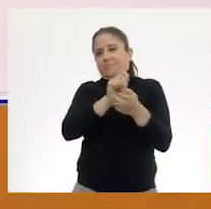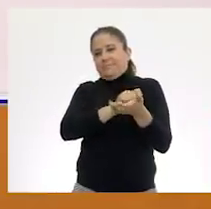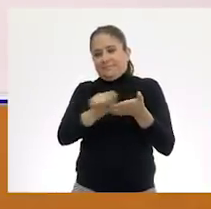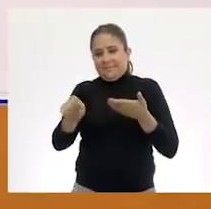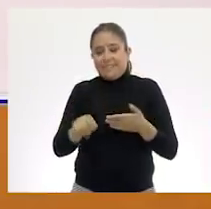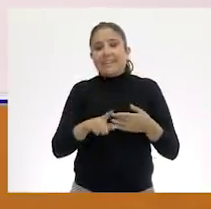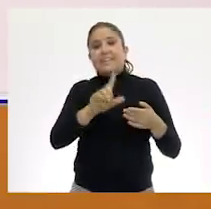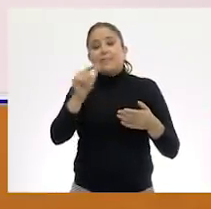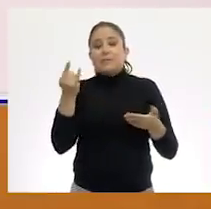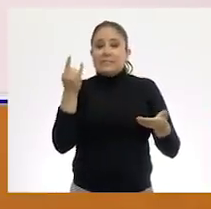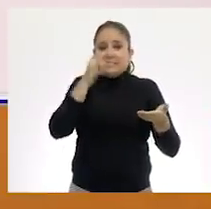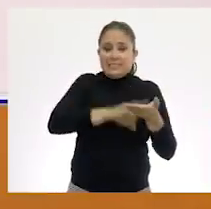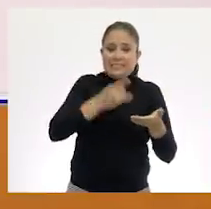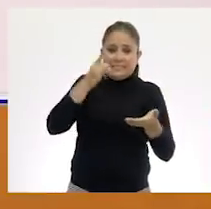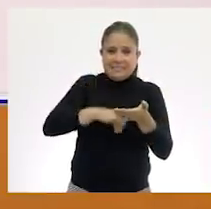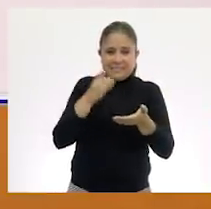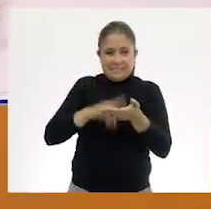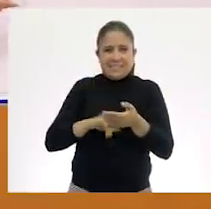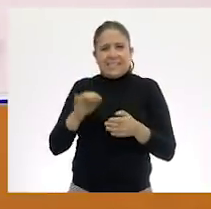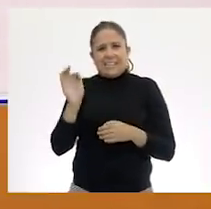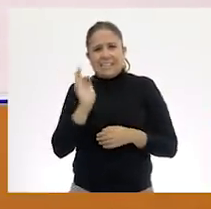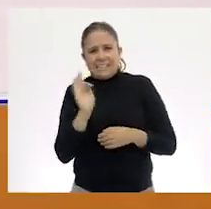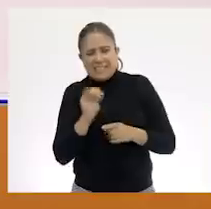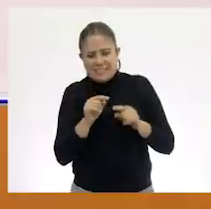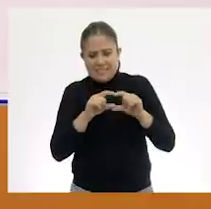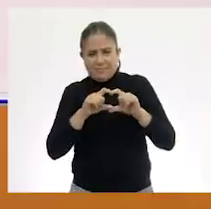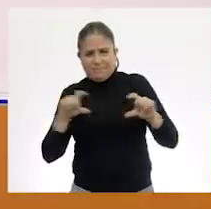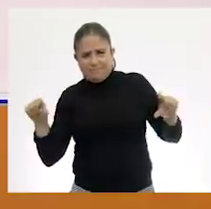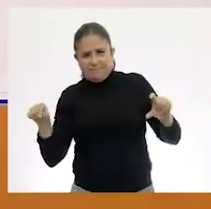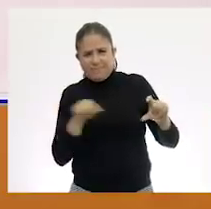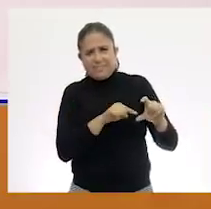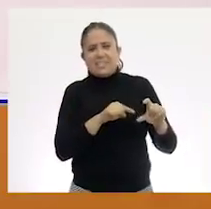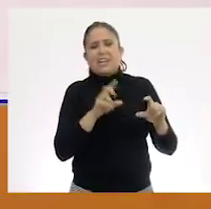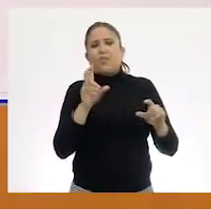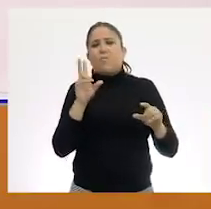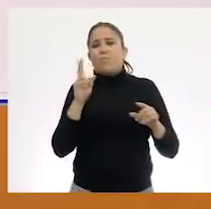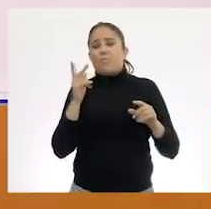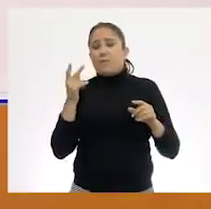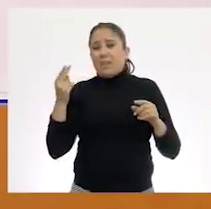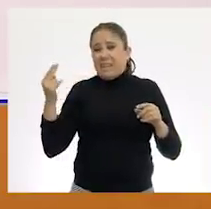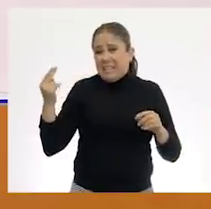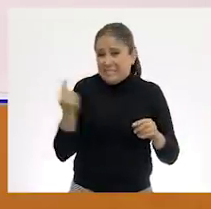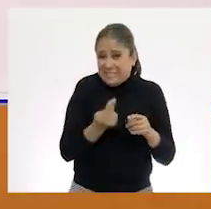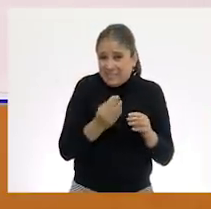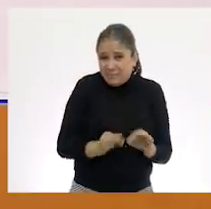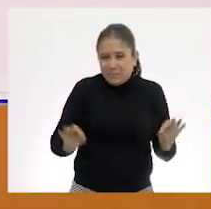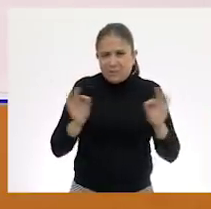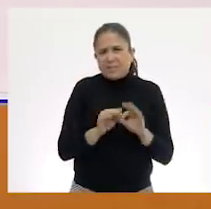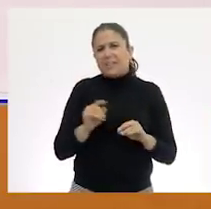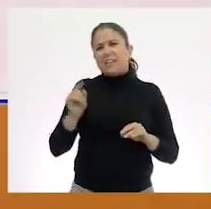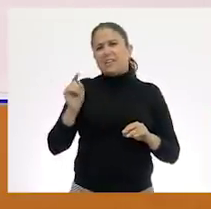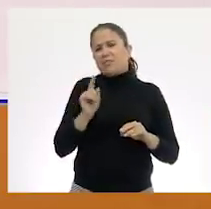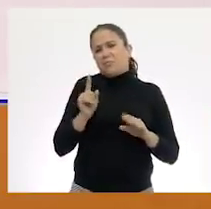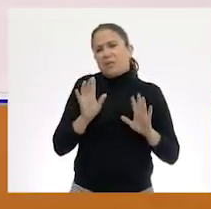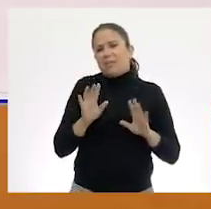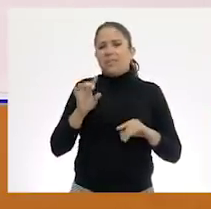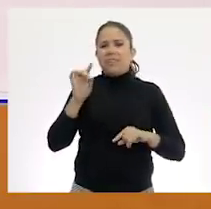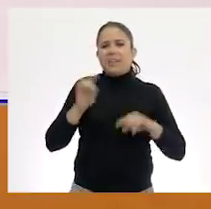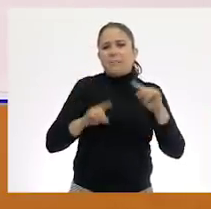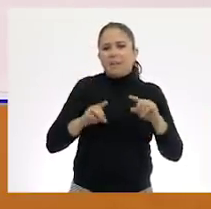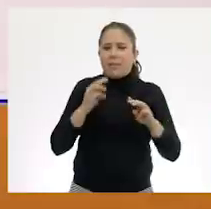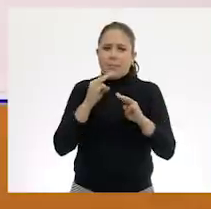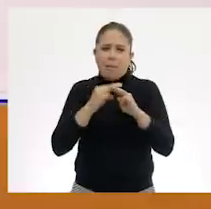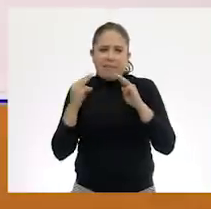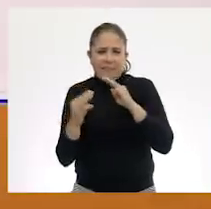las pegatinas. Tal vez estos otros elementos ya no van a ser tan necesarios, pero dependiendo de la asignatura y de los